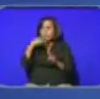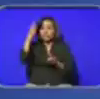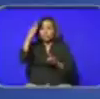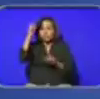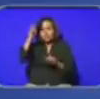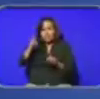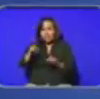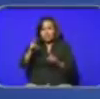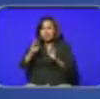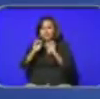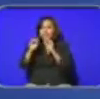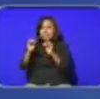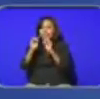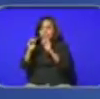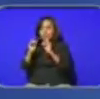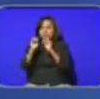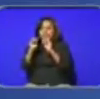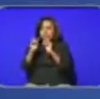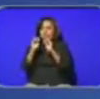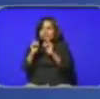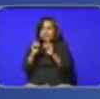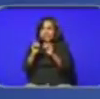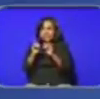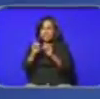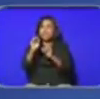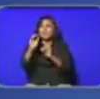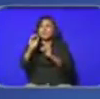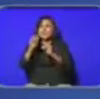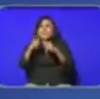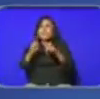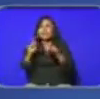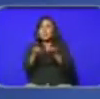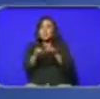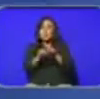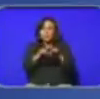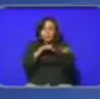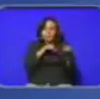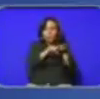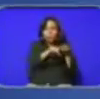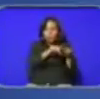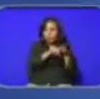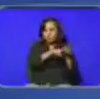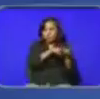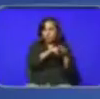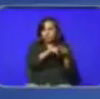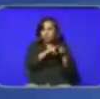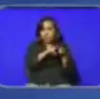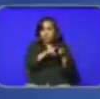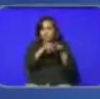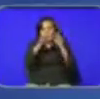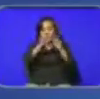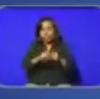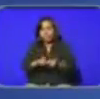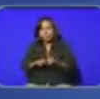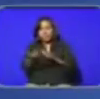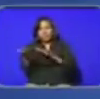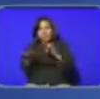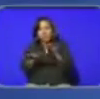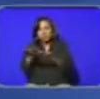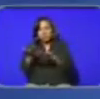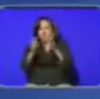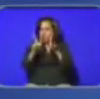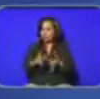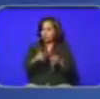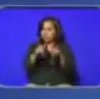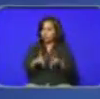se insiste mucho en que tengan competencias blandas, que sea una persona que pueda prestar un servicio al cliente, que sea una